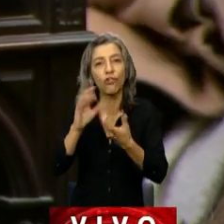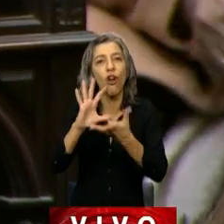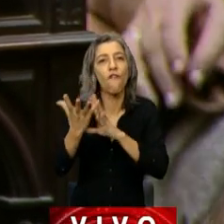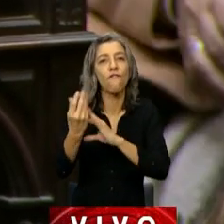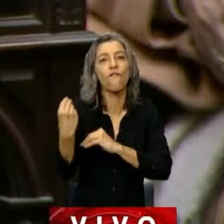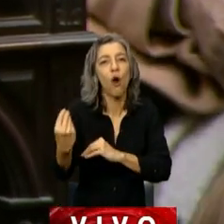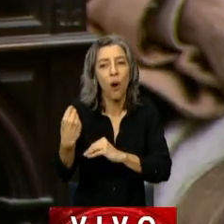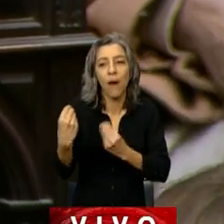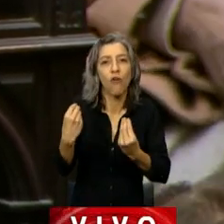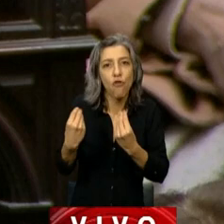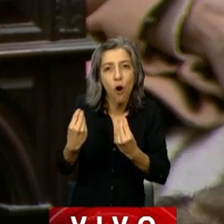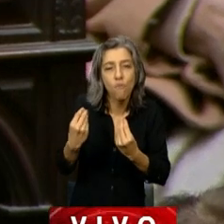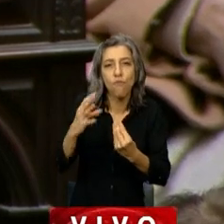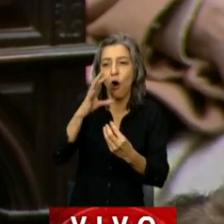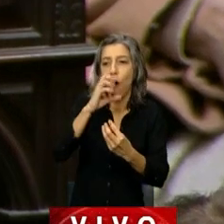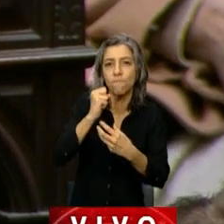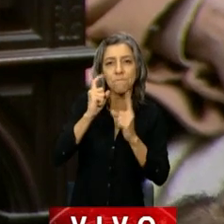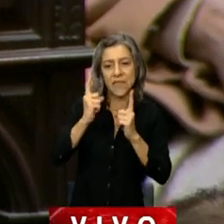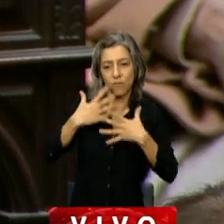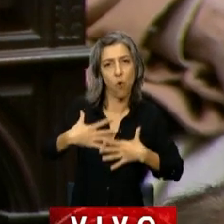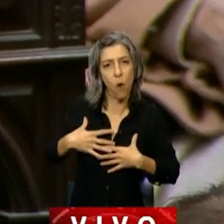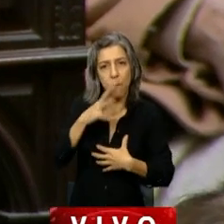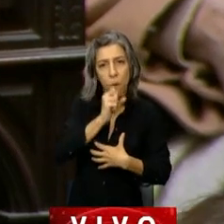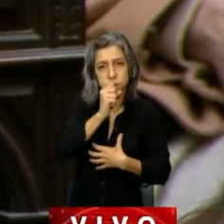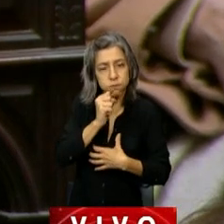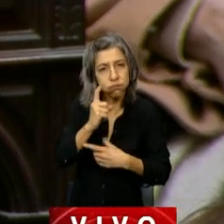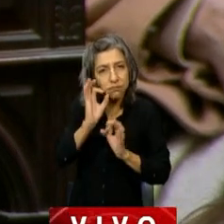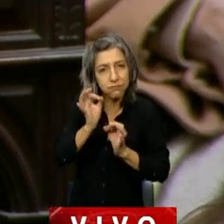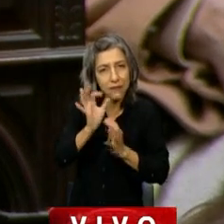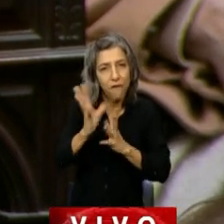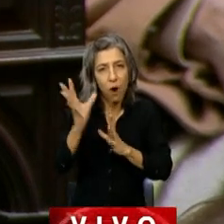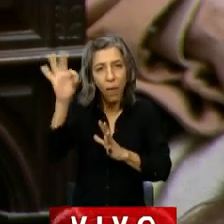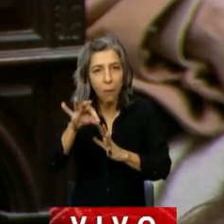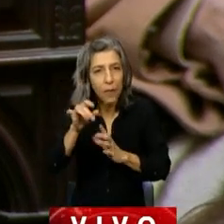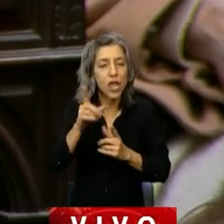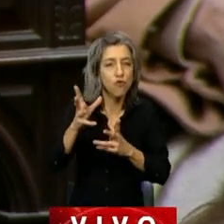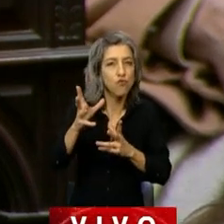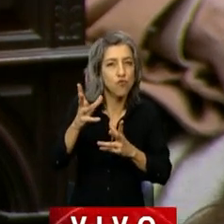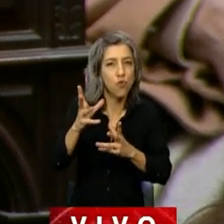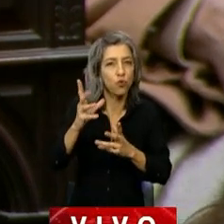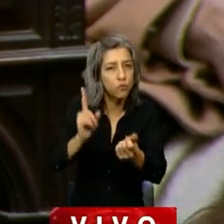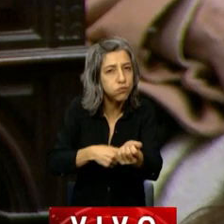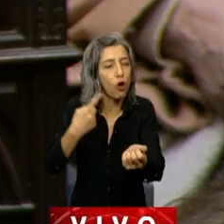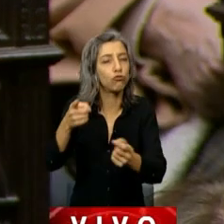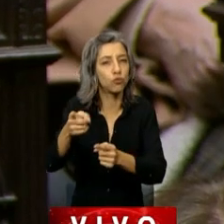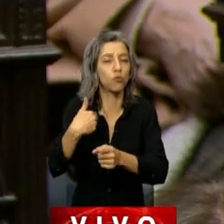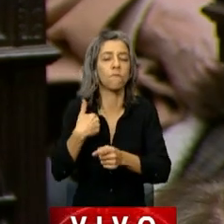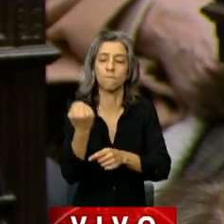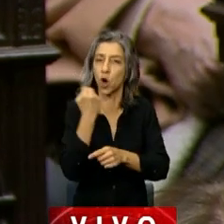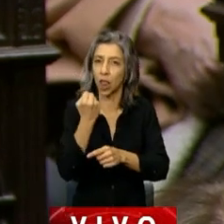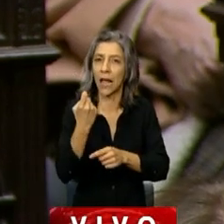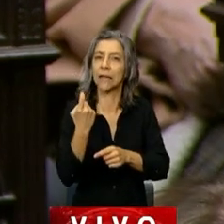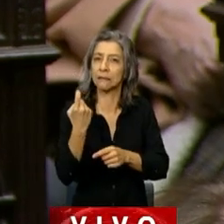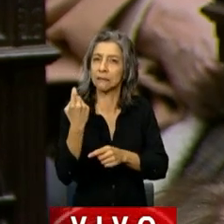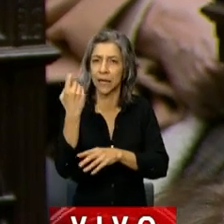antimicrobianos. Así que quiero agradecer todo el trabajo que hicimos en la Comisión de Salud. Como dijo el diputado